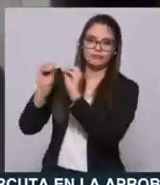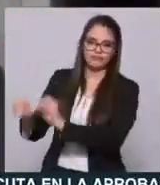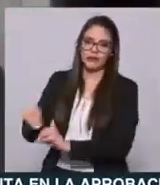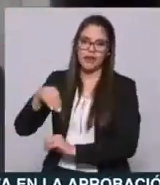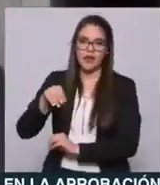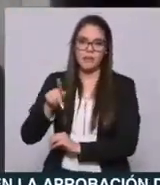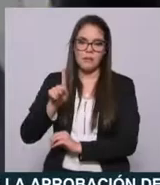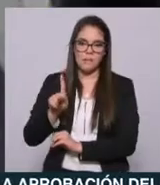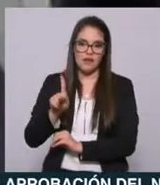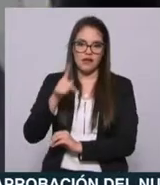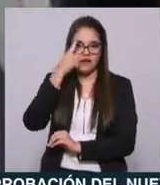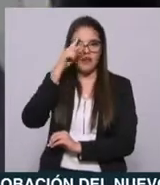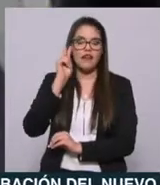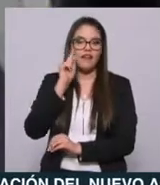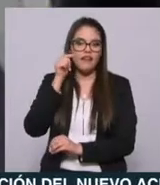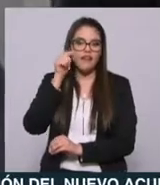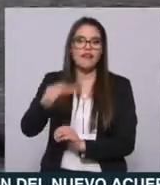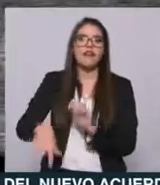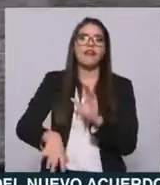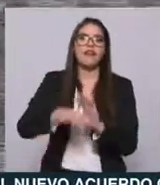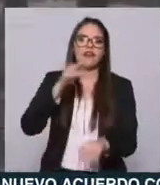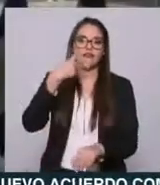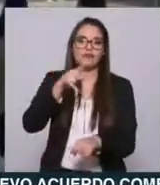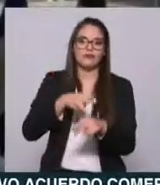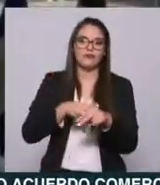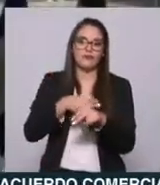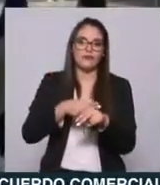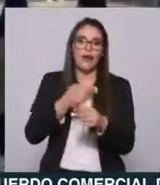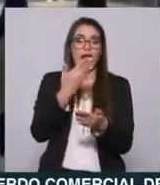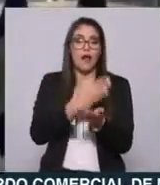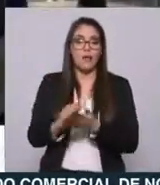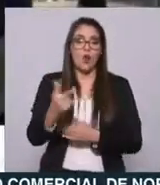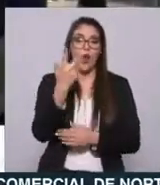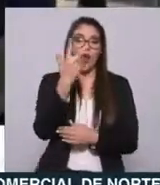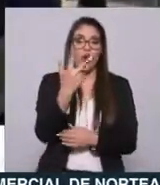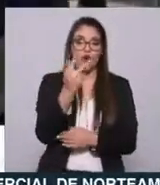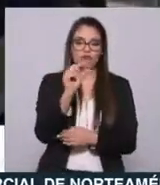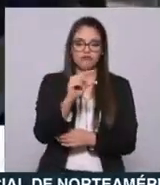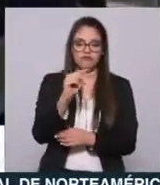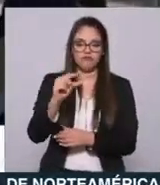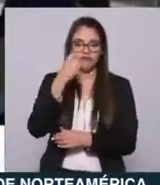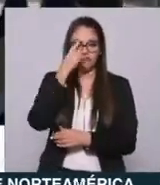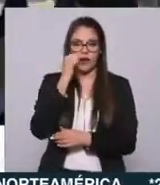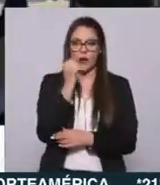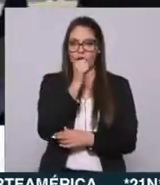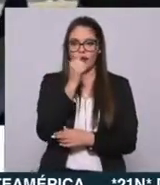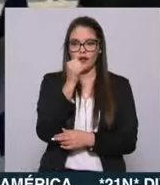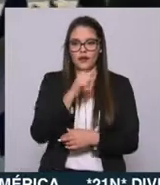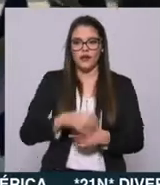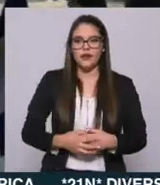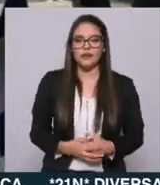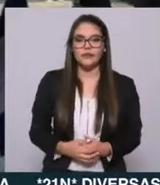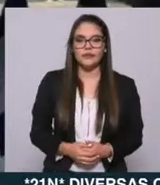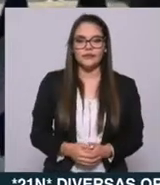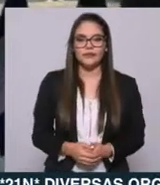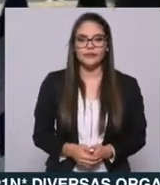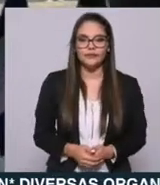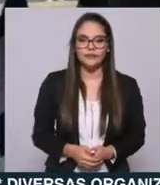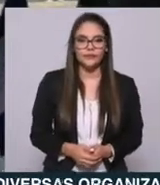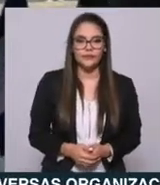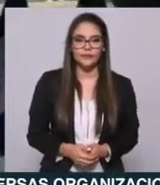Público al encontrarle el arma punzocortante y 8 sobres de cocaína. Cintia Carranza, 21 Noticias.